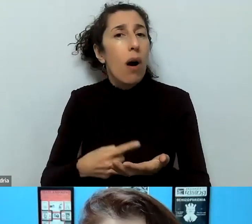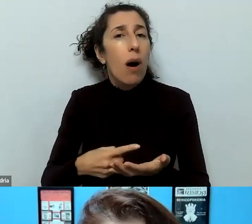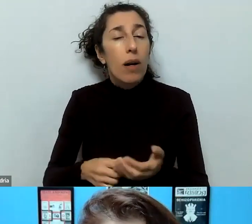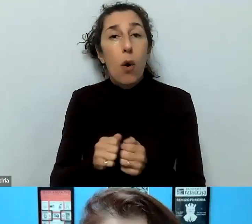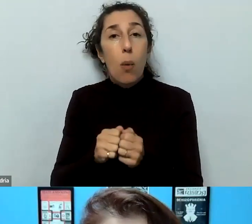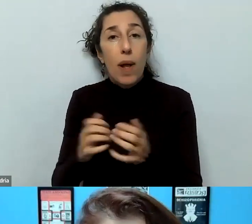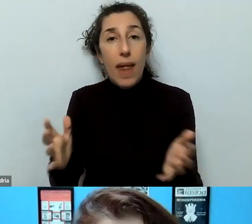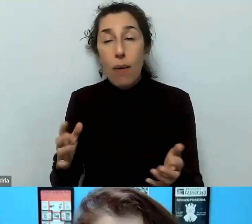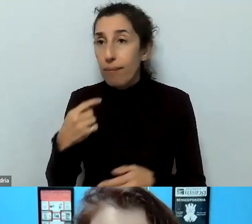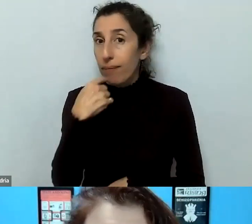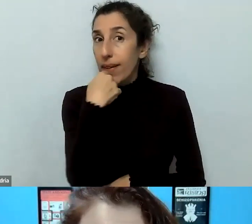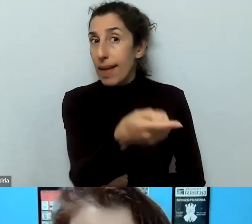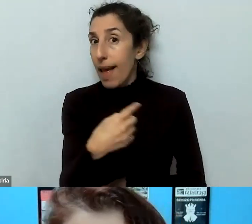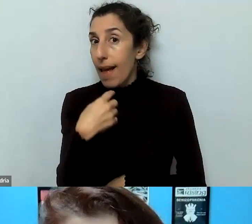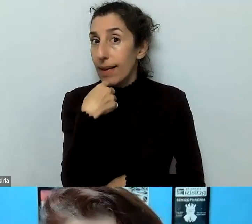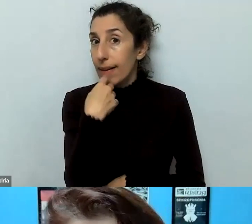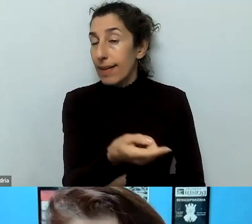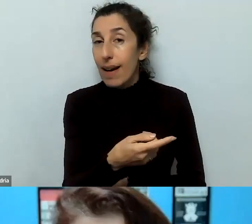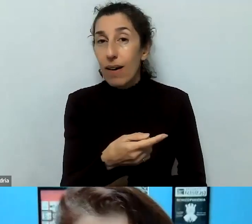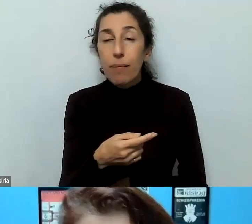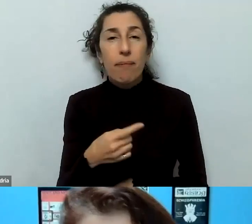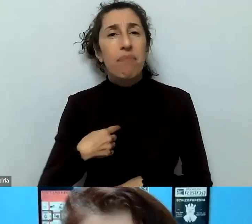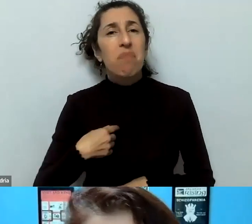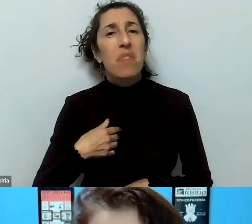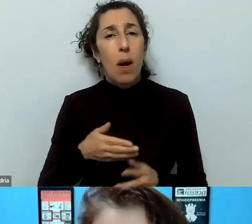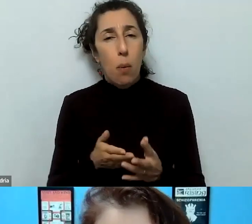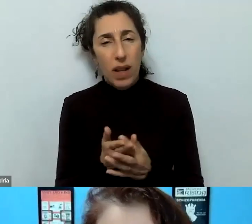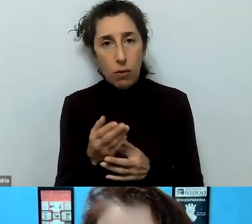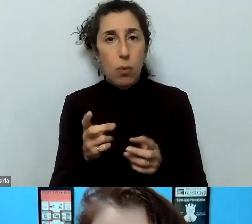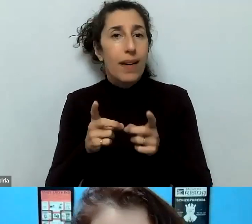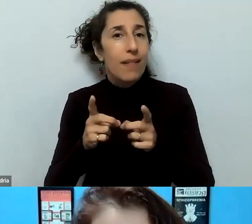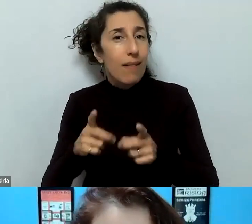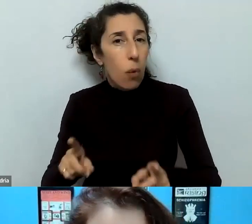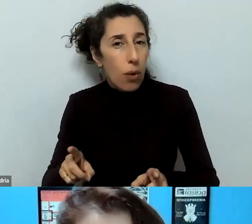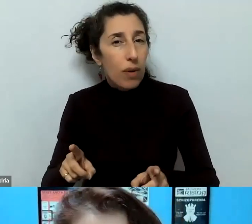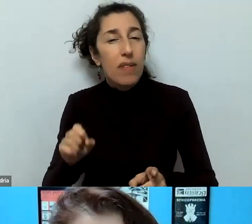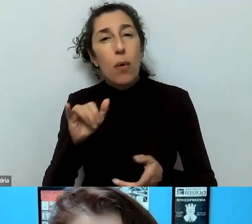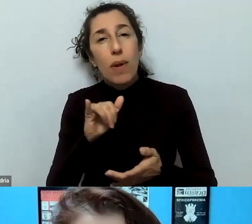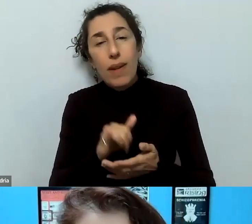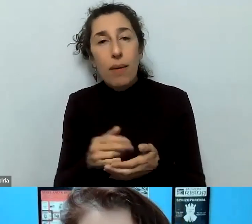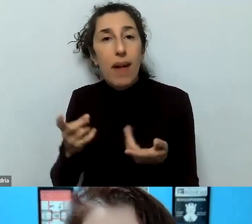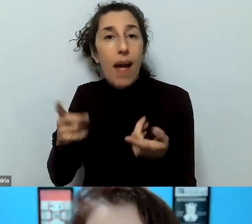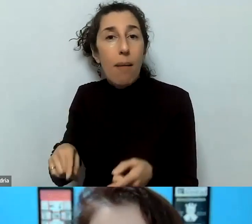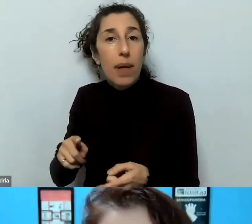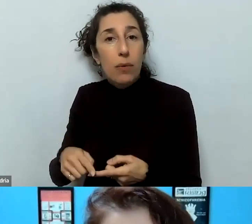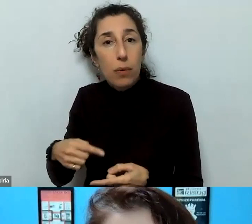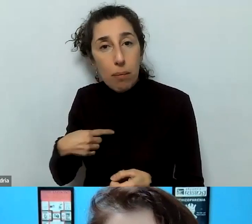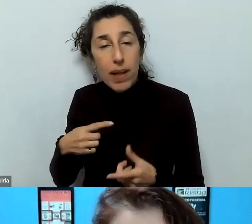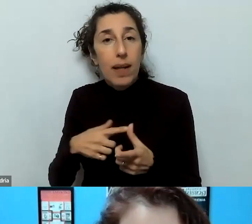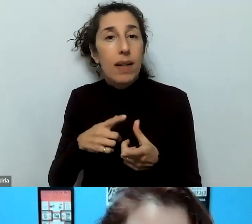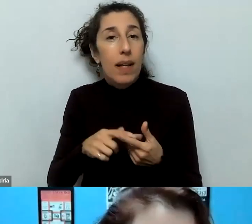de cosas de que no la reporten a cierta gente. Yo creo que es porque estaba pasando por un divorcio